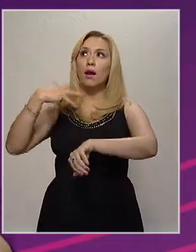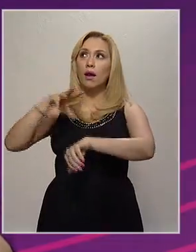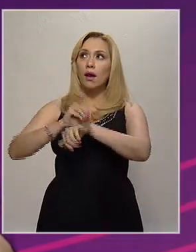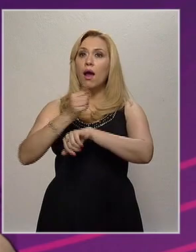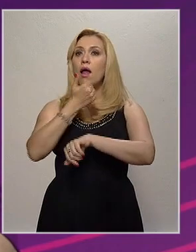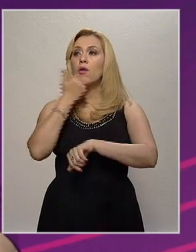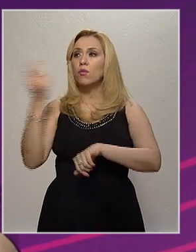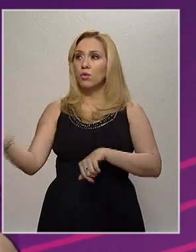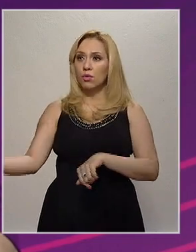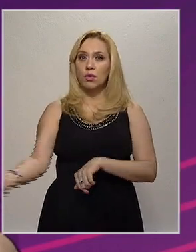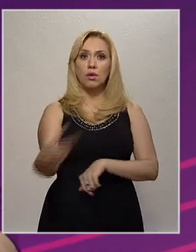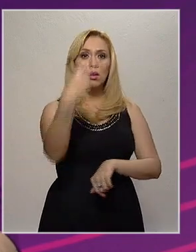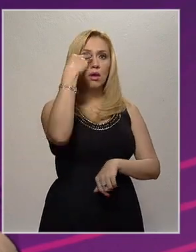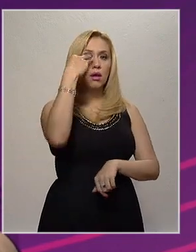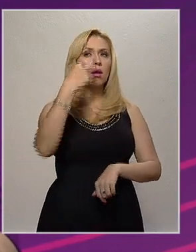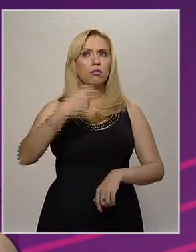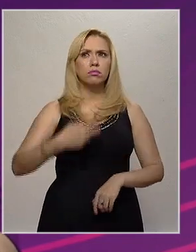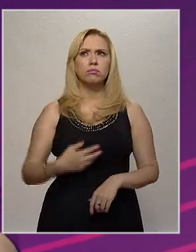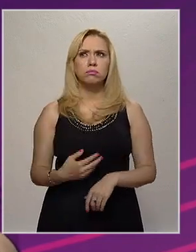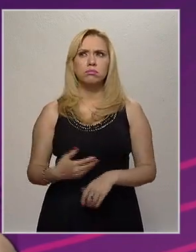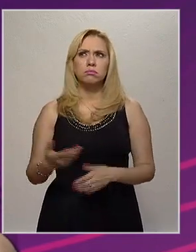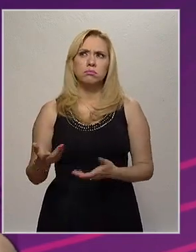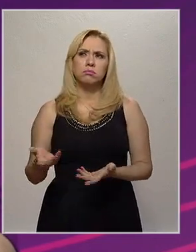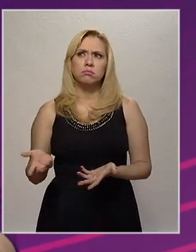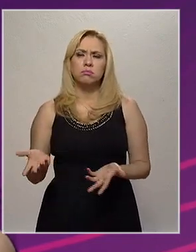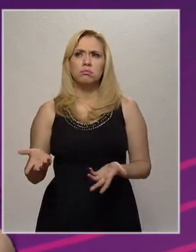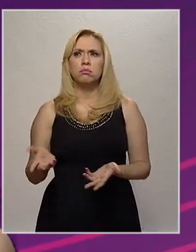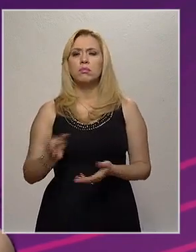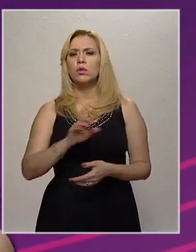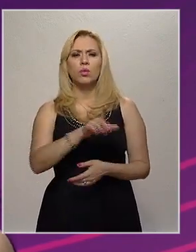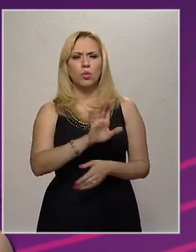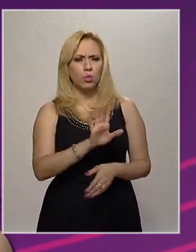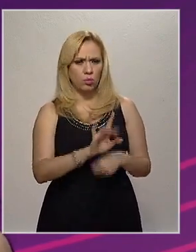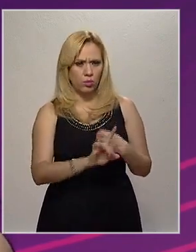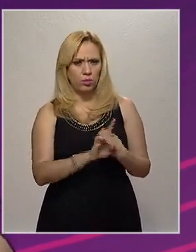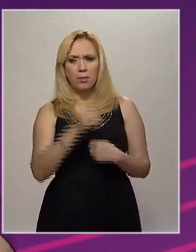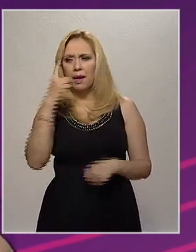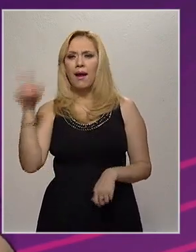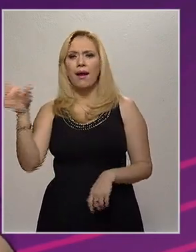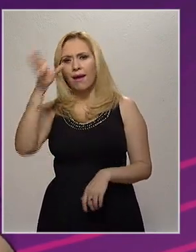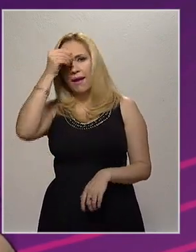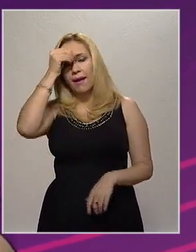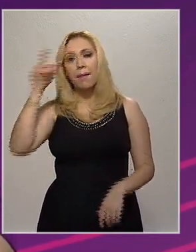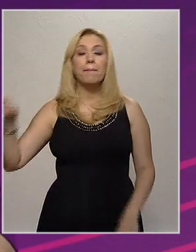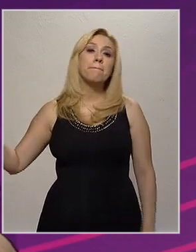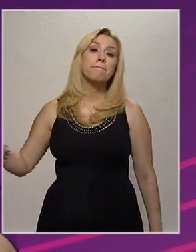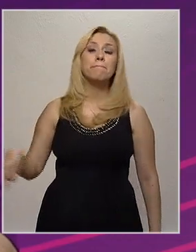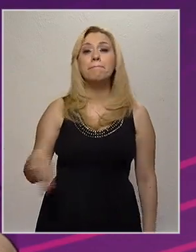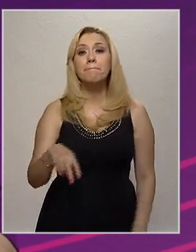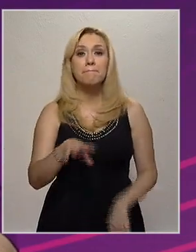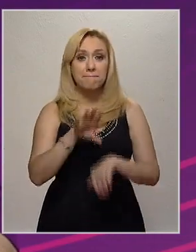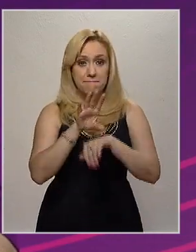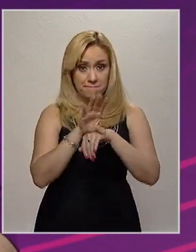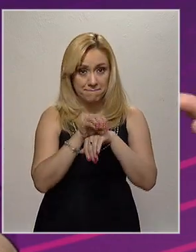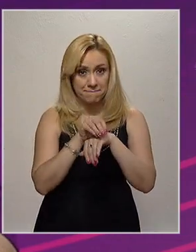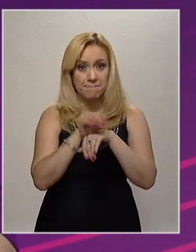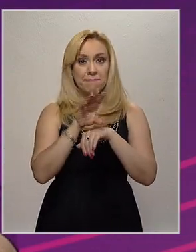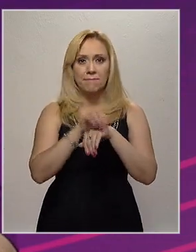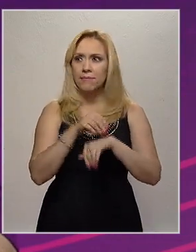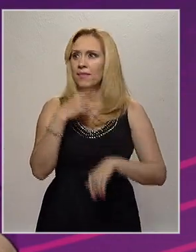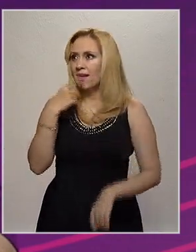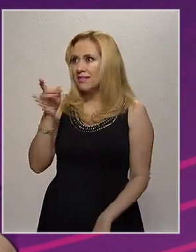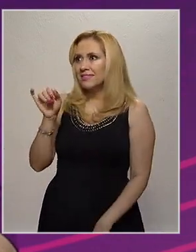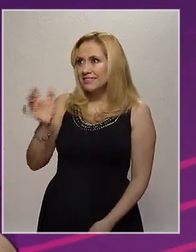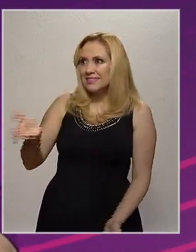podía observarme el ojo y me aclaró, no tiene usted ningún problema, pero es nomás para que practique. Y aparece el estudiante y me pide permiso, yo ya les había dicho que